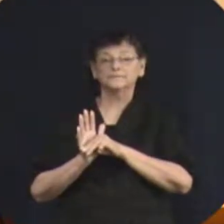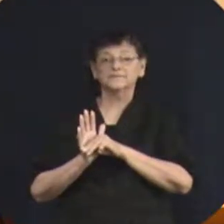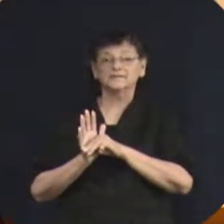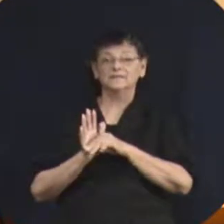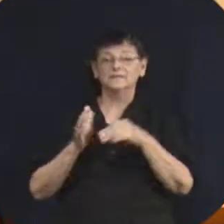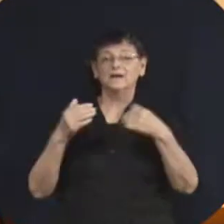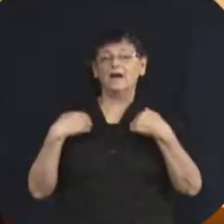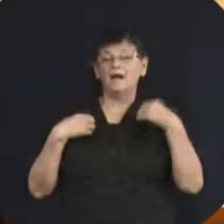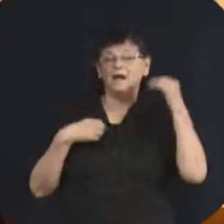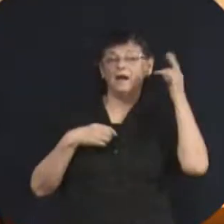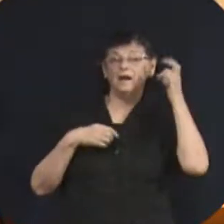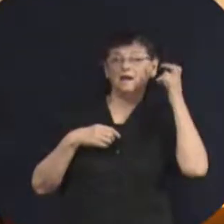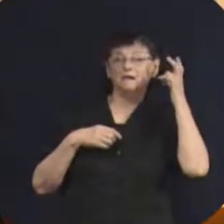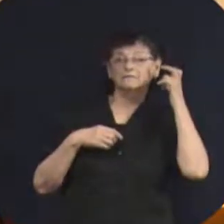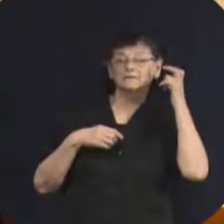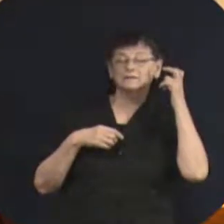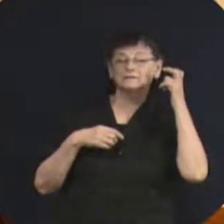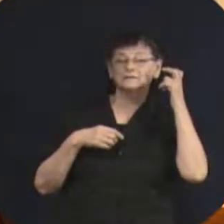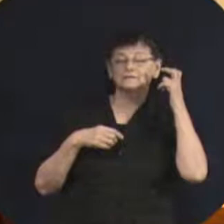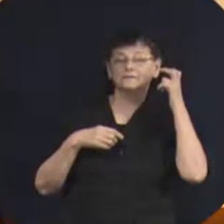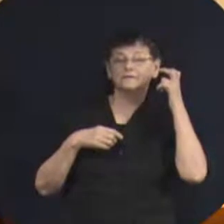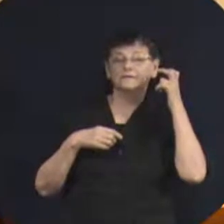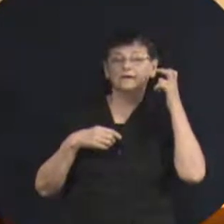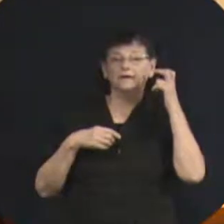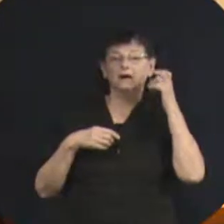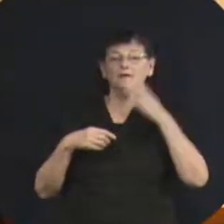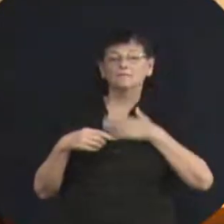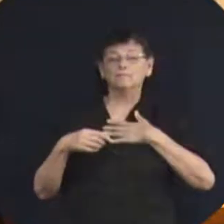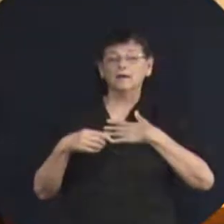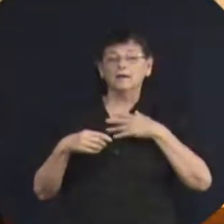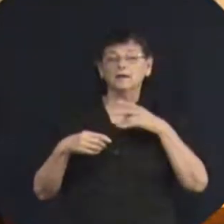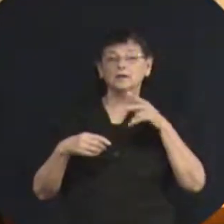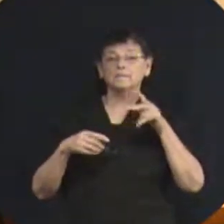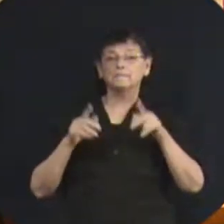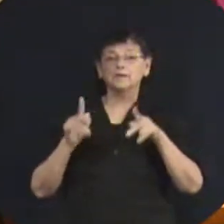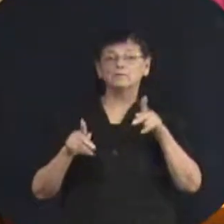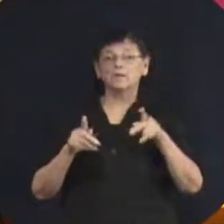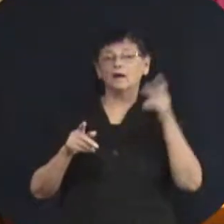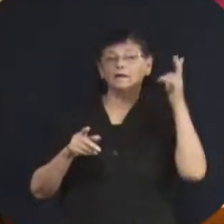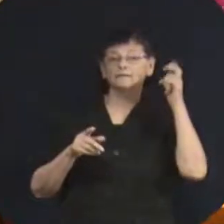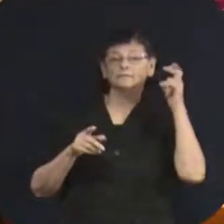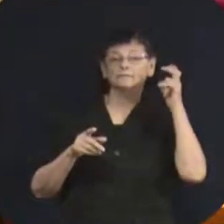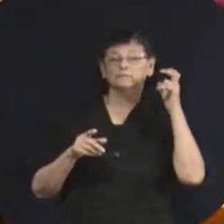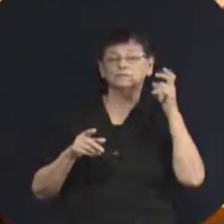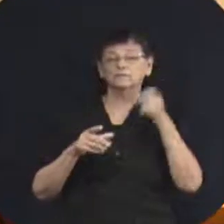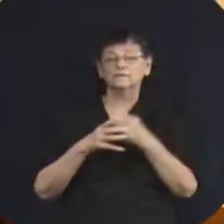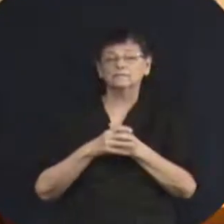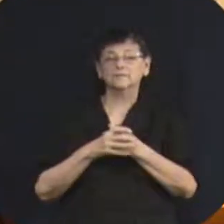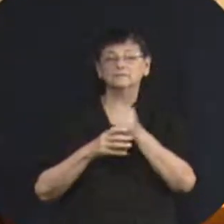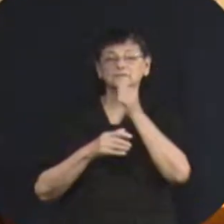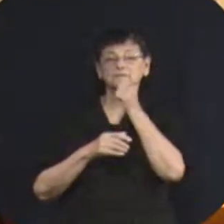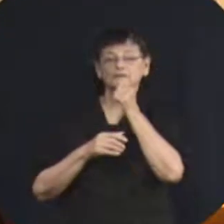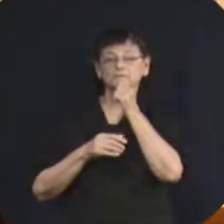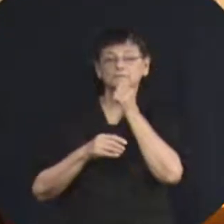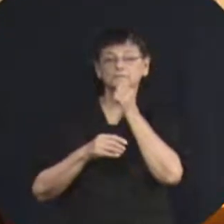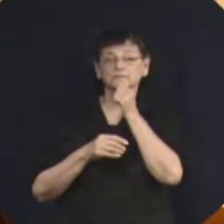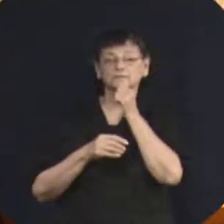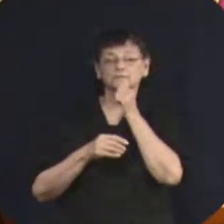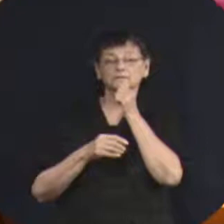he escuchado el oprobio de mi pueblo, he escuchado el